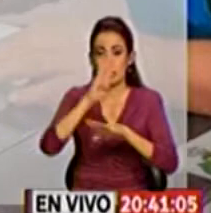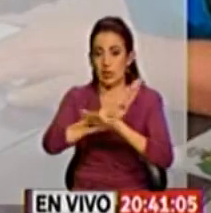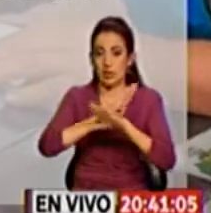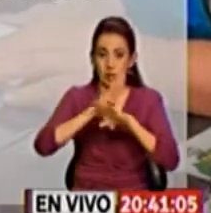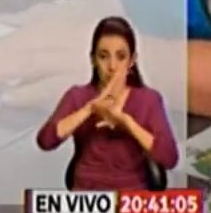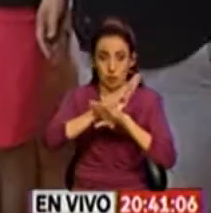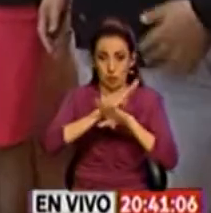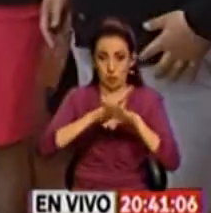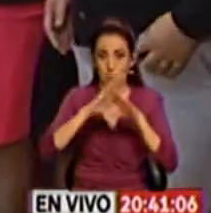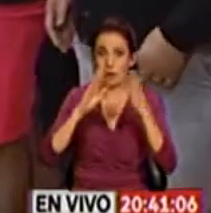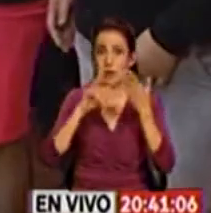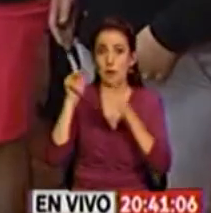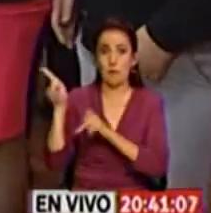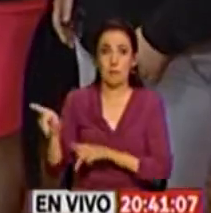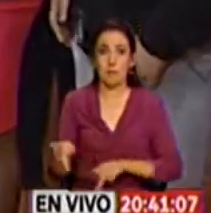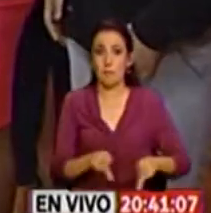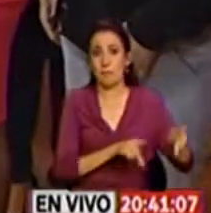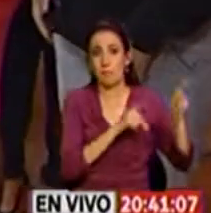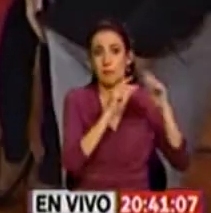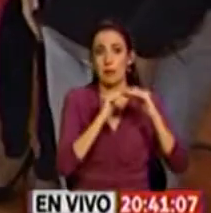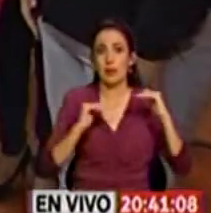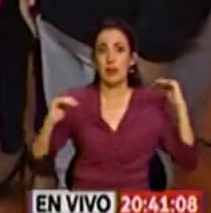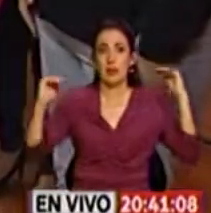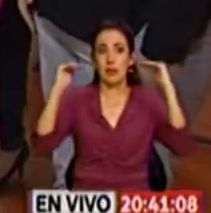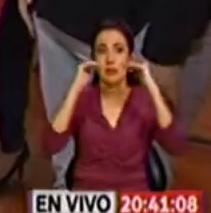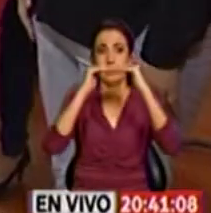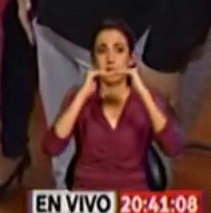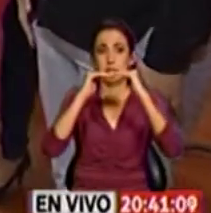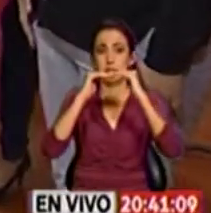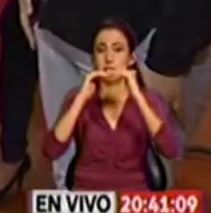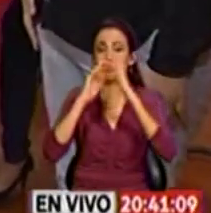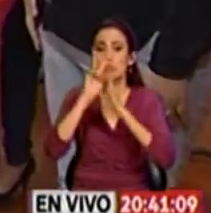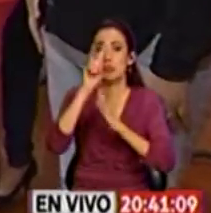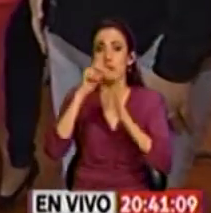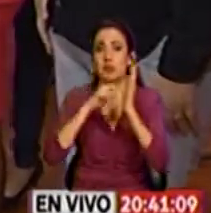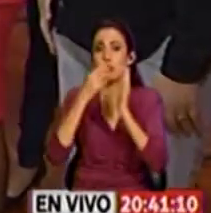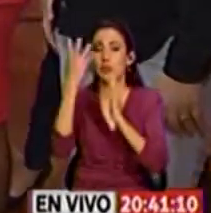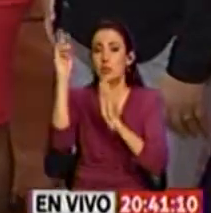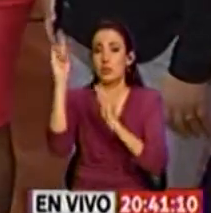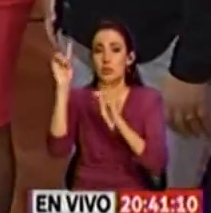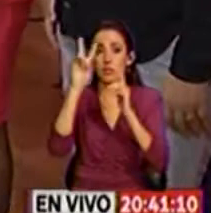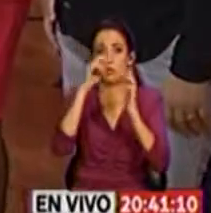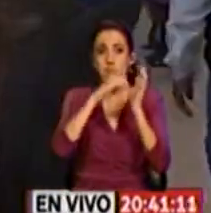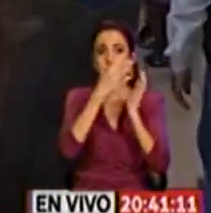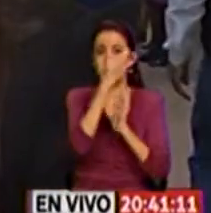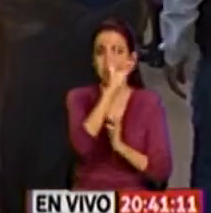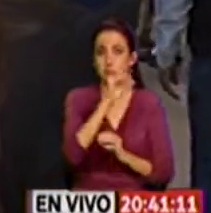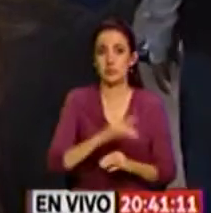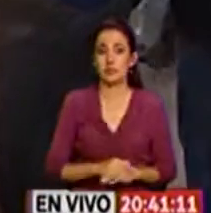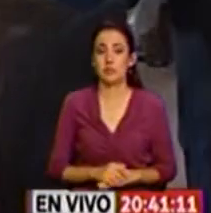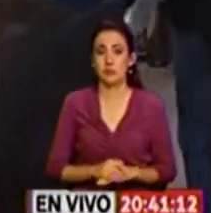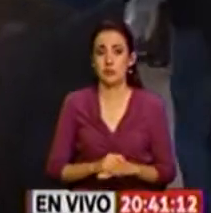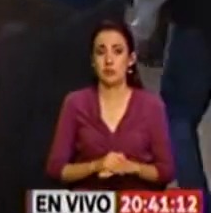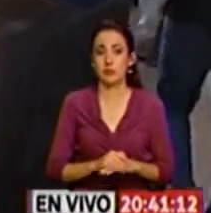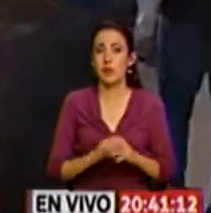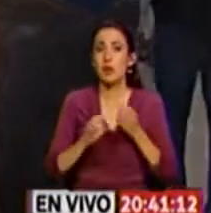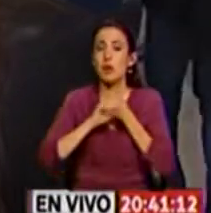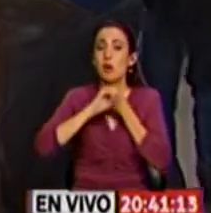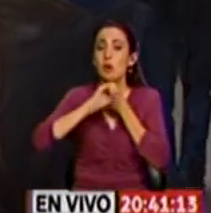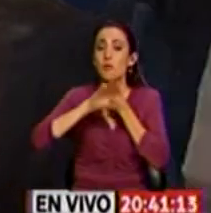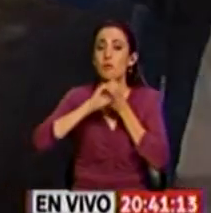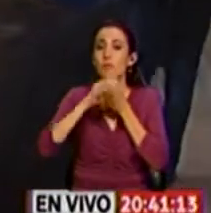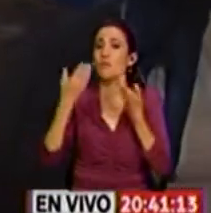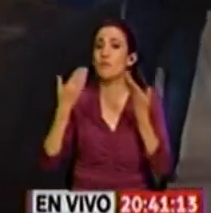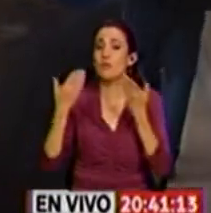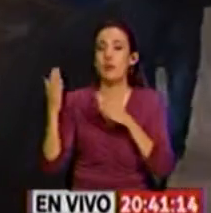programa intensivo que posee la campaña Todos ABC, del periodo 2017-2018. La oferta de bachillerato intensivo tiene